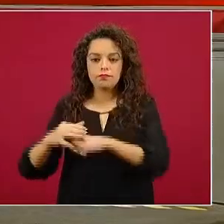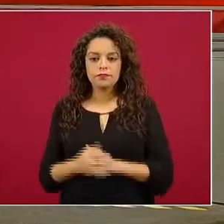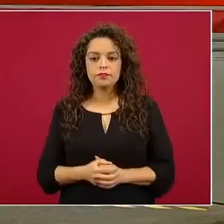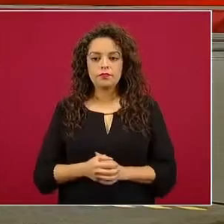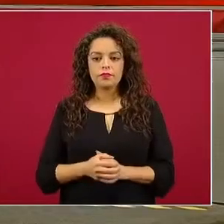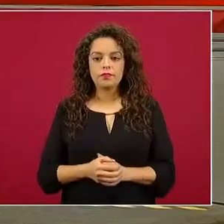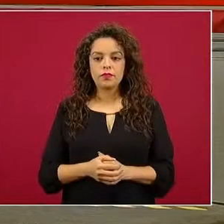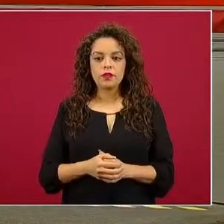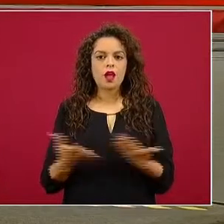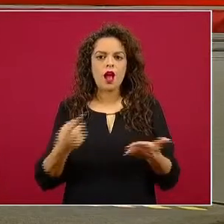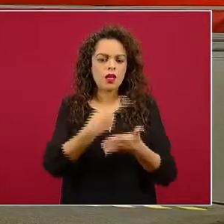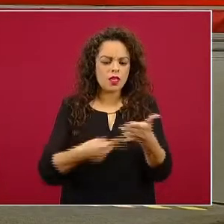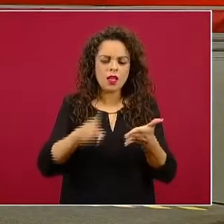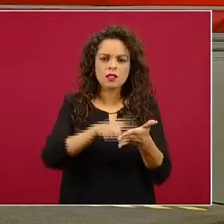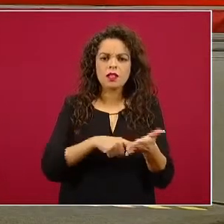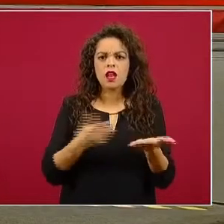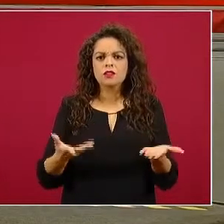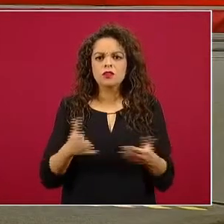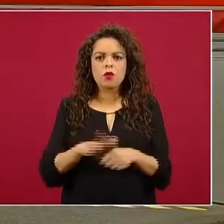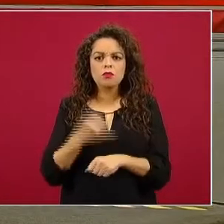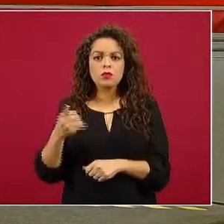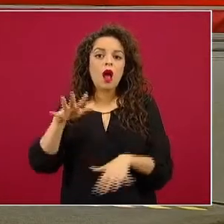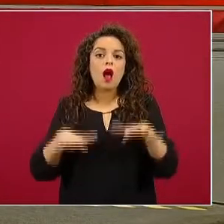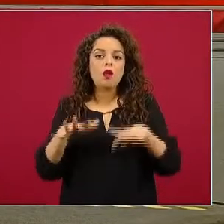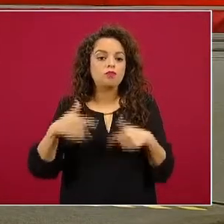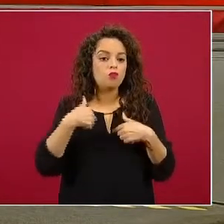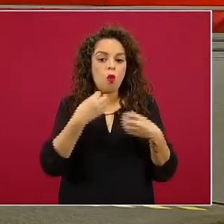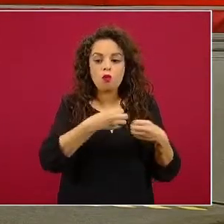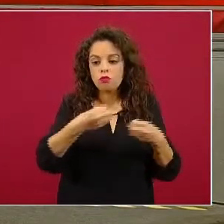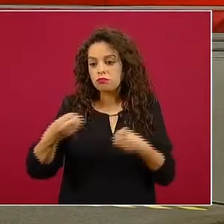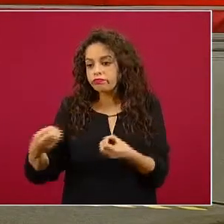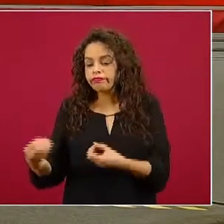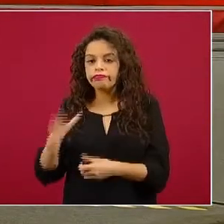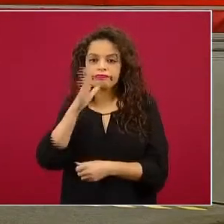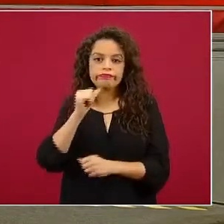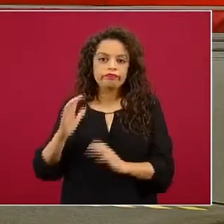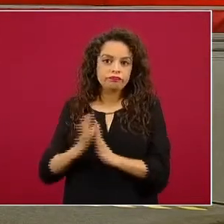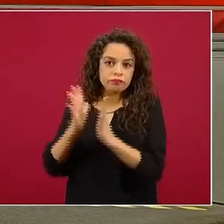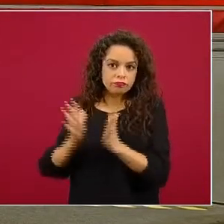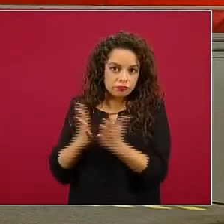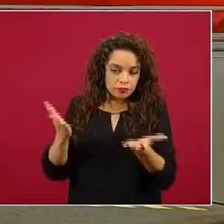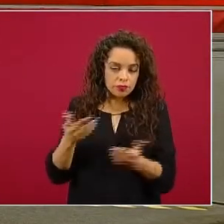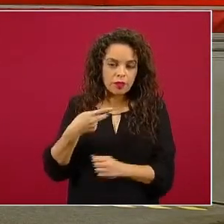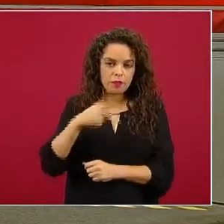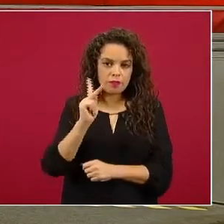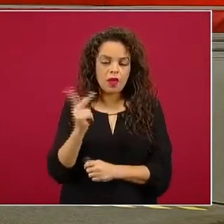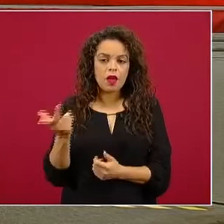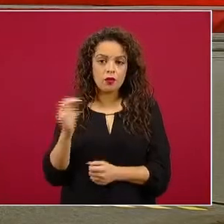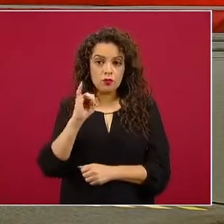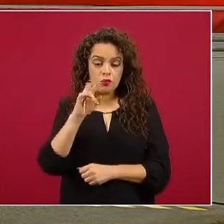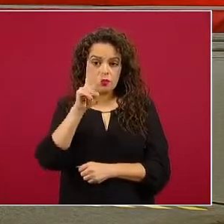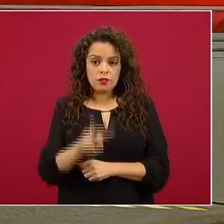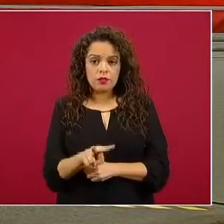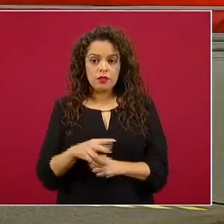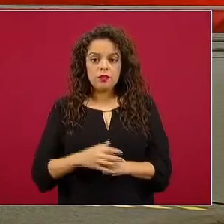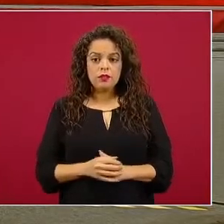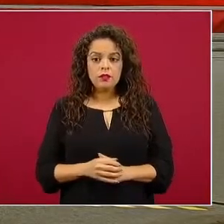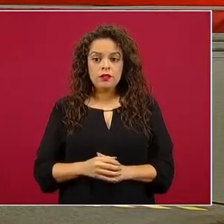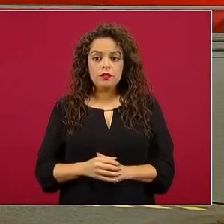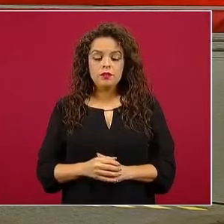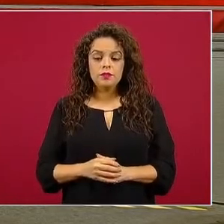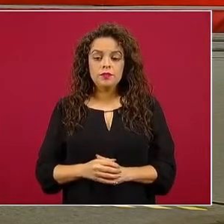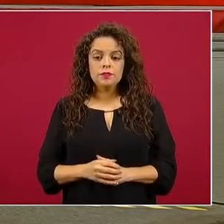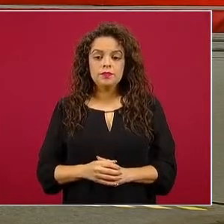tiene la menor importancia, simplemente a veces hay eventos en los que uno puede participar y otros en que no se logra. Pero efectivamente ha sido un